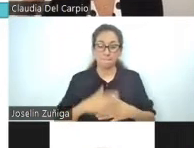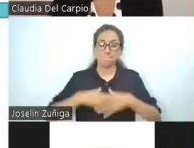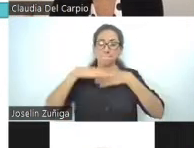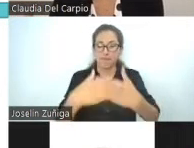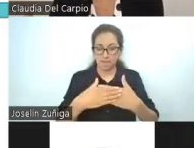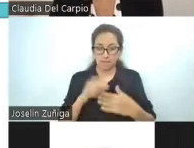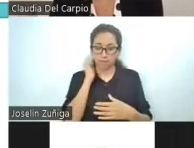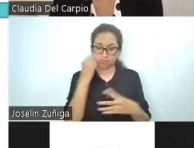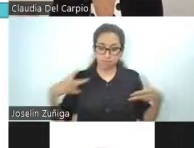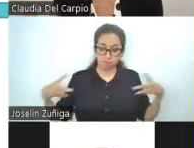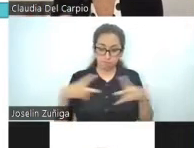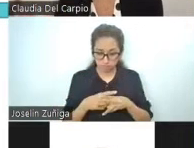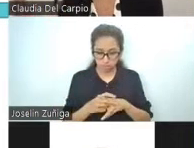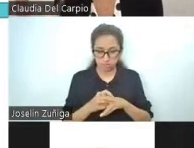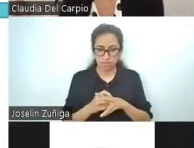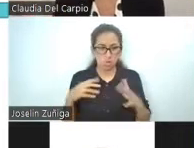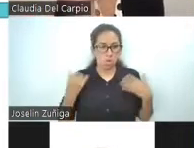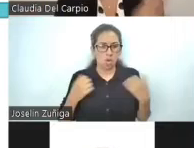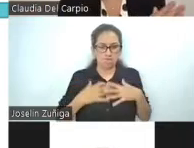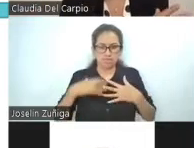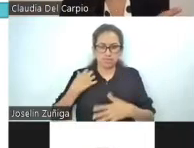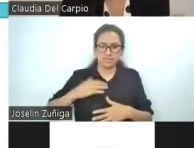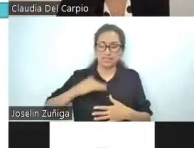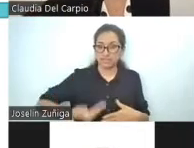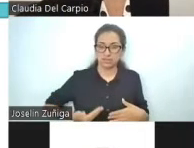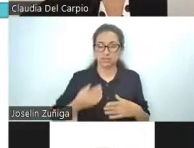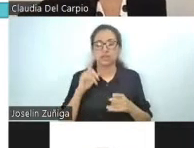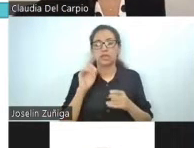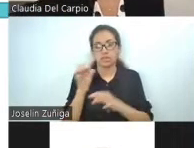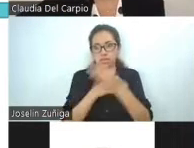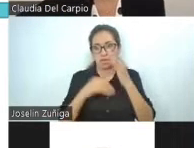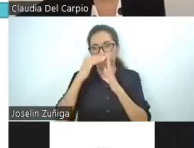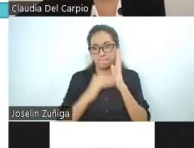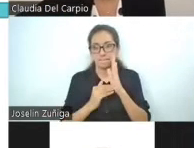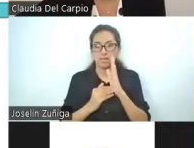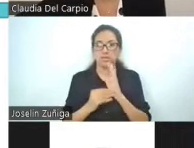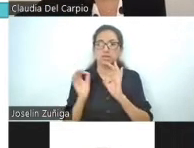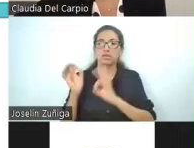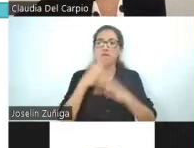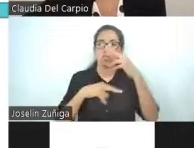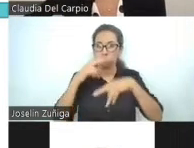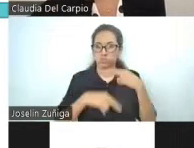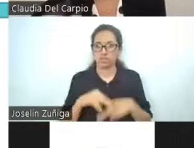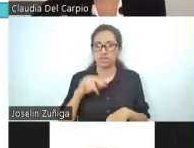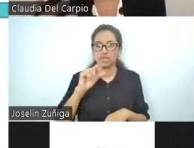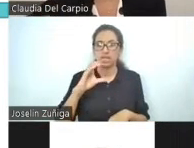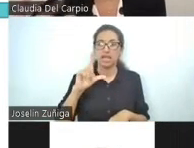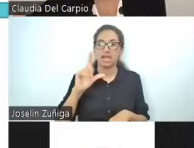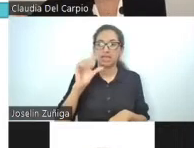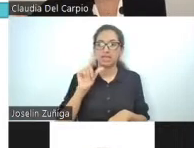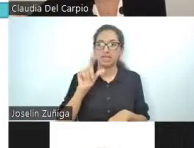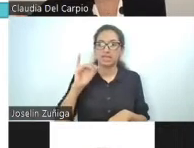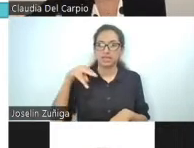nuevamente disminuyen, entonces el pH es similar a las niñas prepúberes, vuelve a ser alcalino y hay